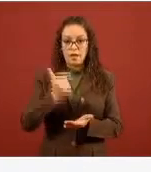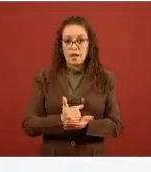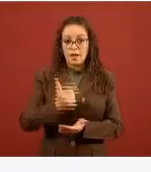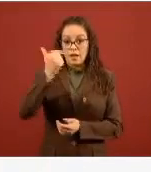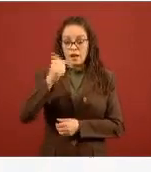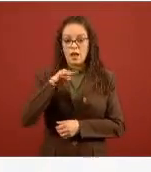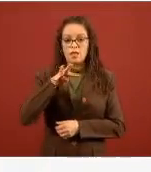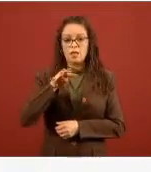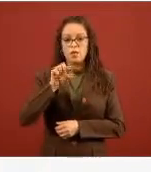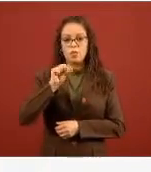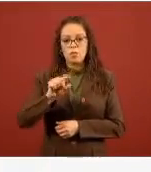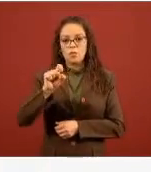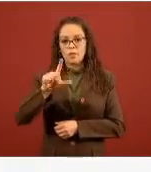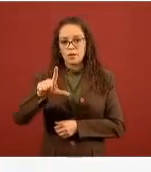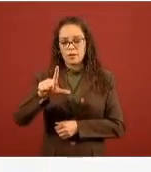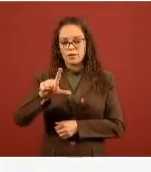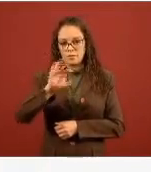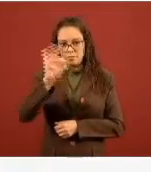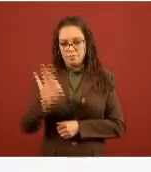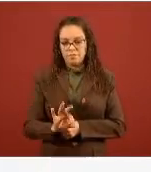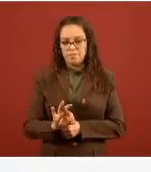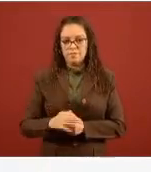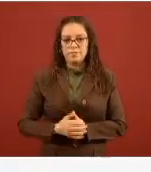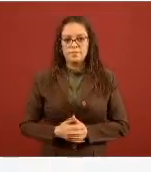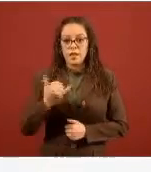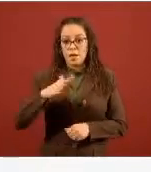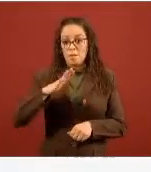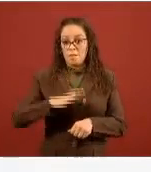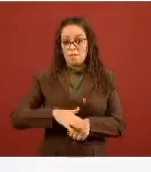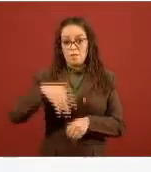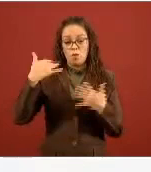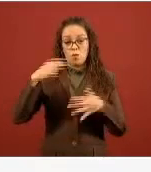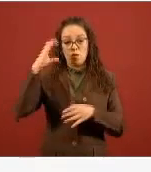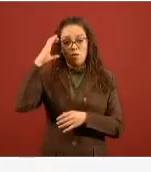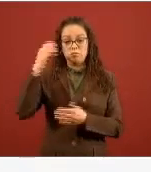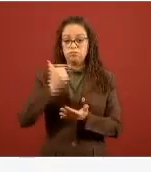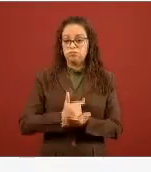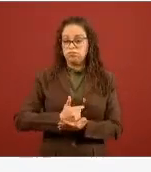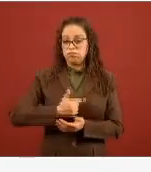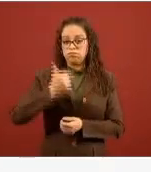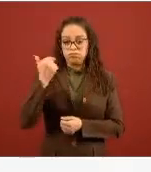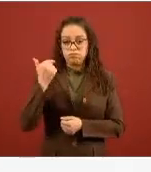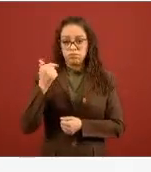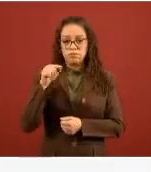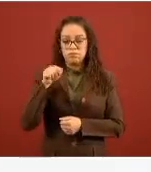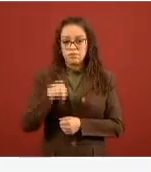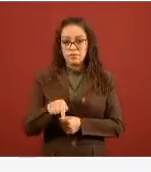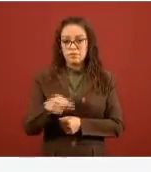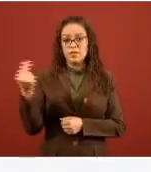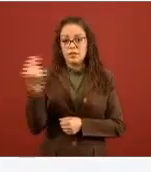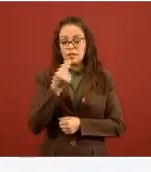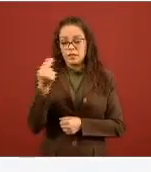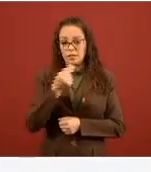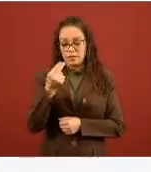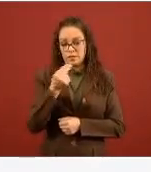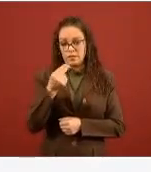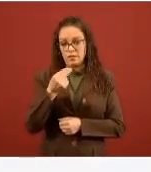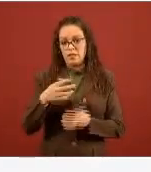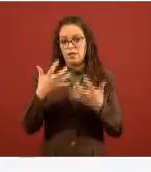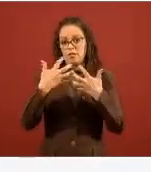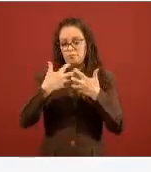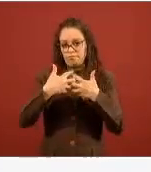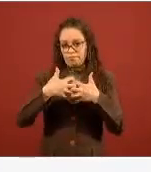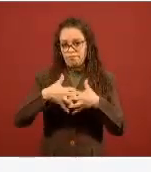un 19.27 y los casos más críticos, que son los pacientes que requirieron de intubación,